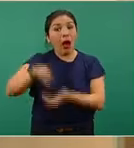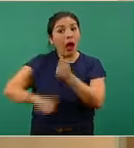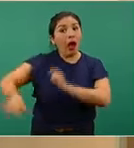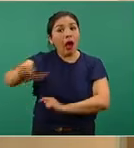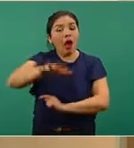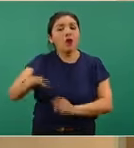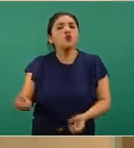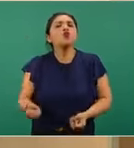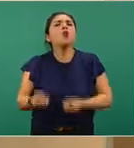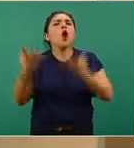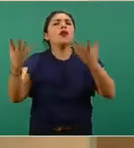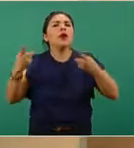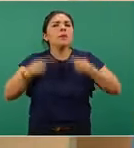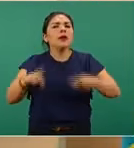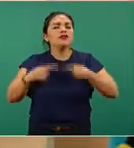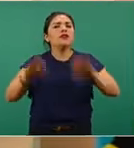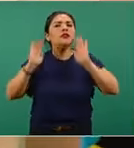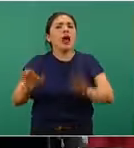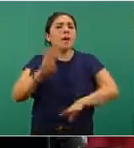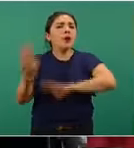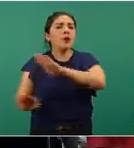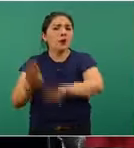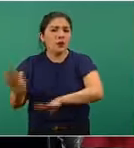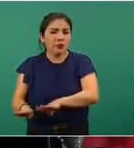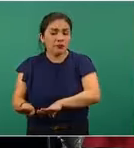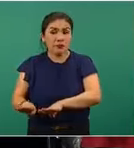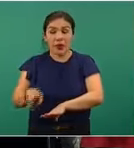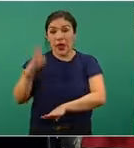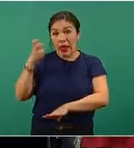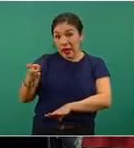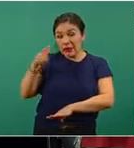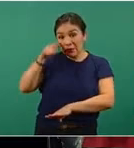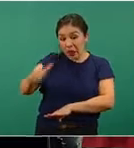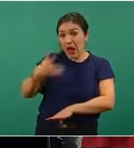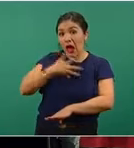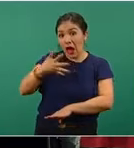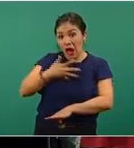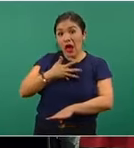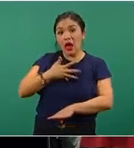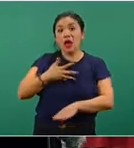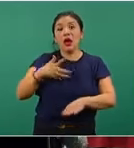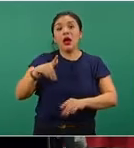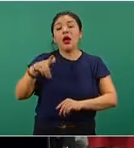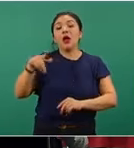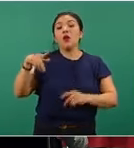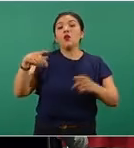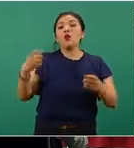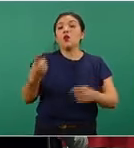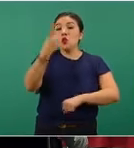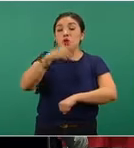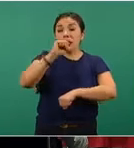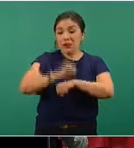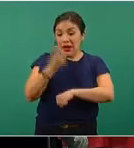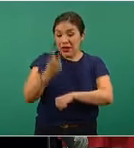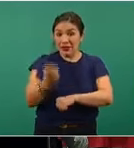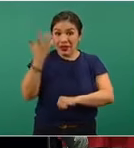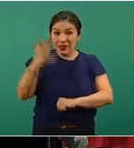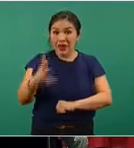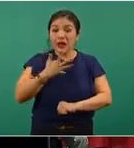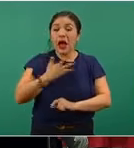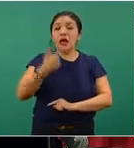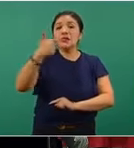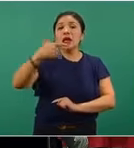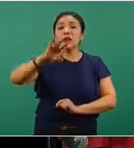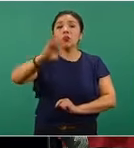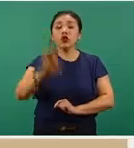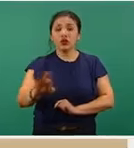de ellos falleció. Tenemos la letalidad a la semana 10 es del